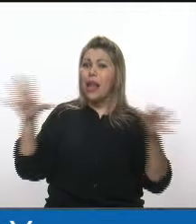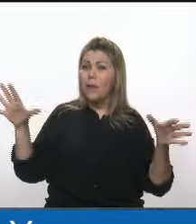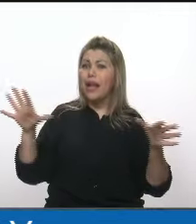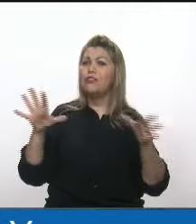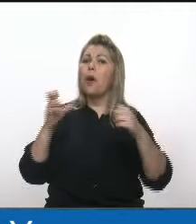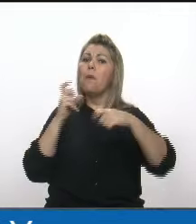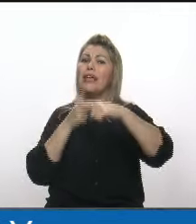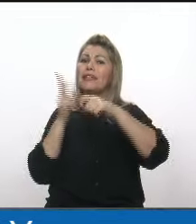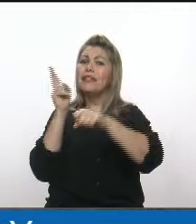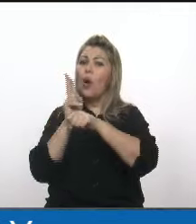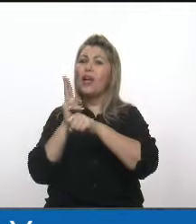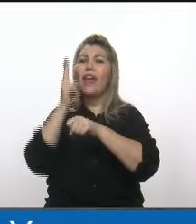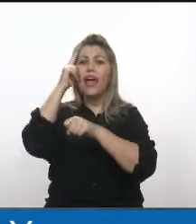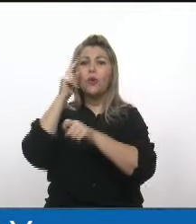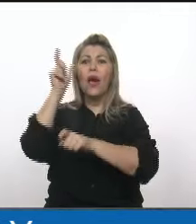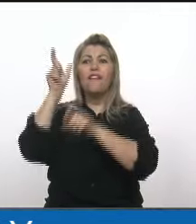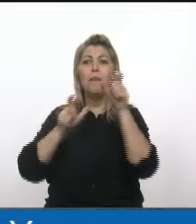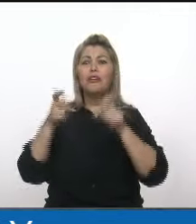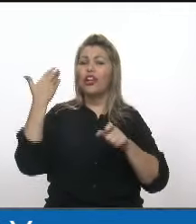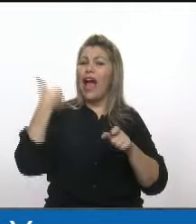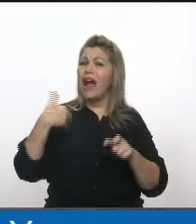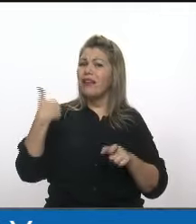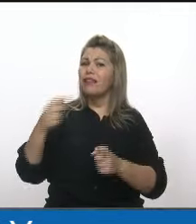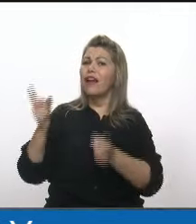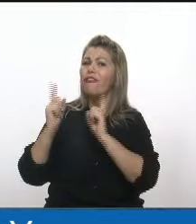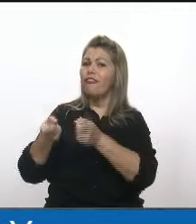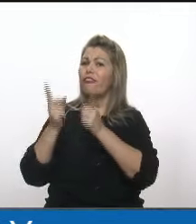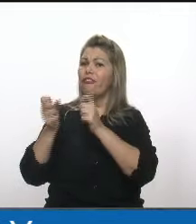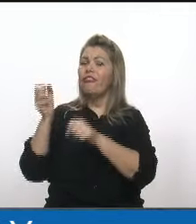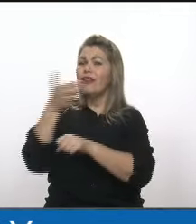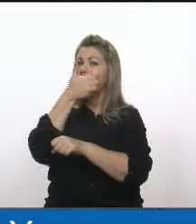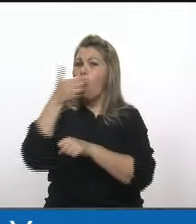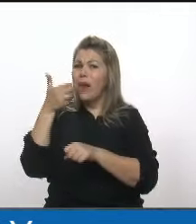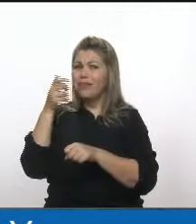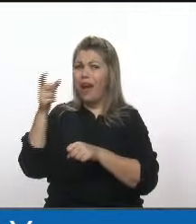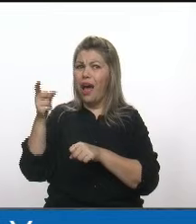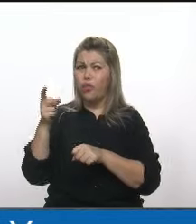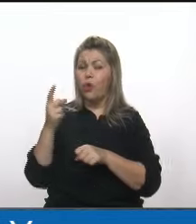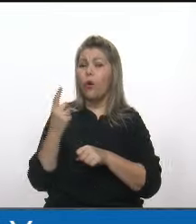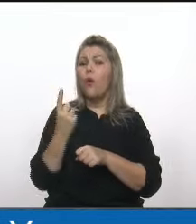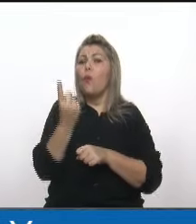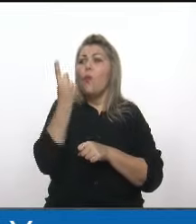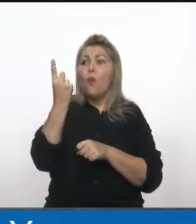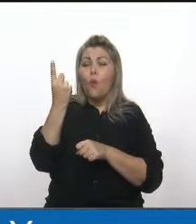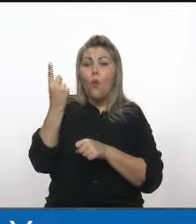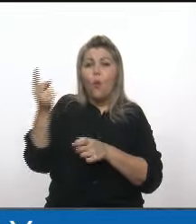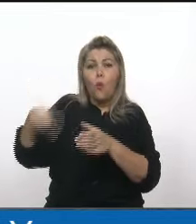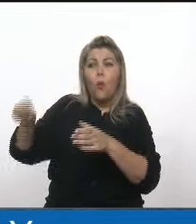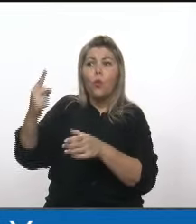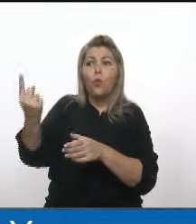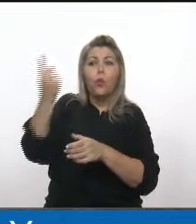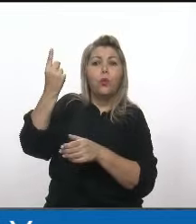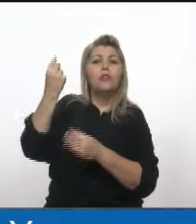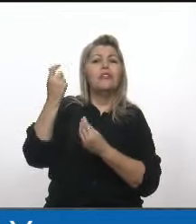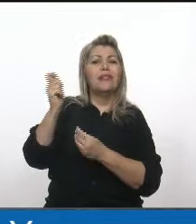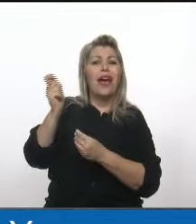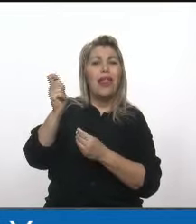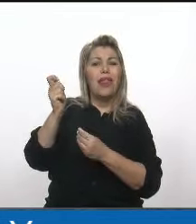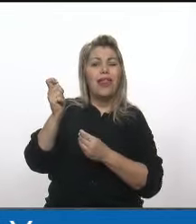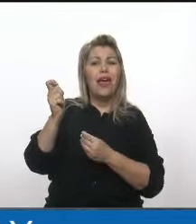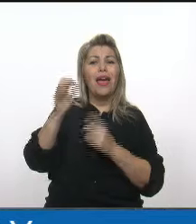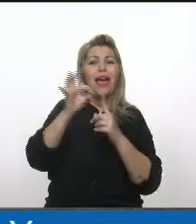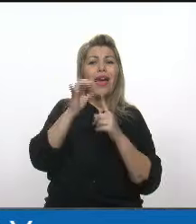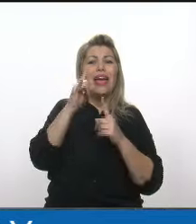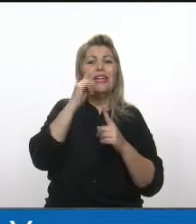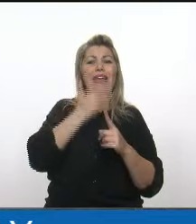compatriotas que siguen secuestrados por jamás entre ellos como se hizo más notorio recientemente kfir que cumplió